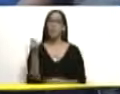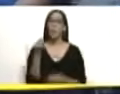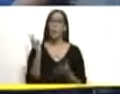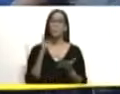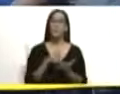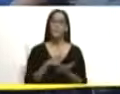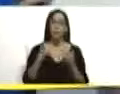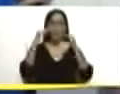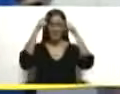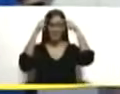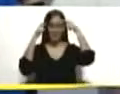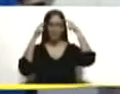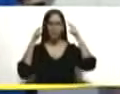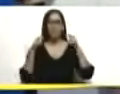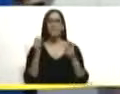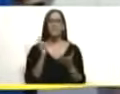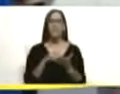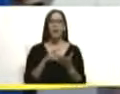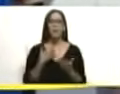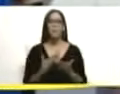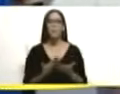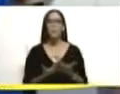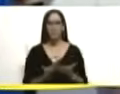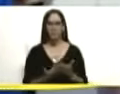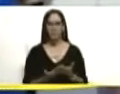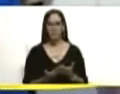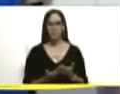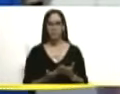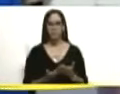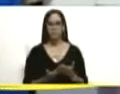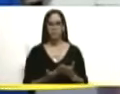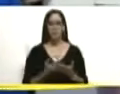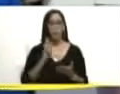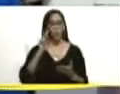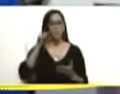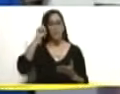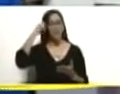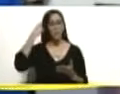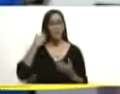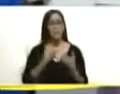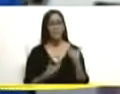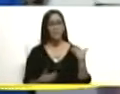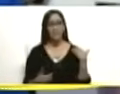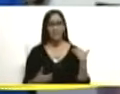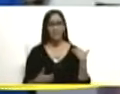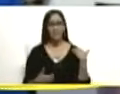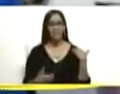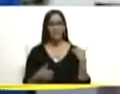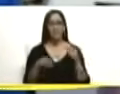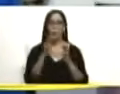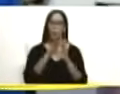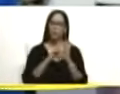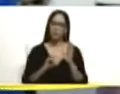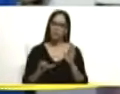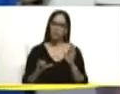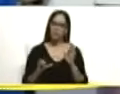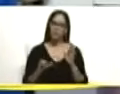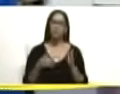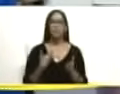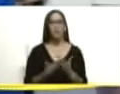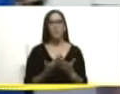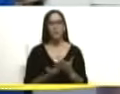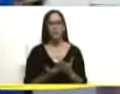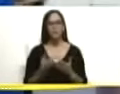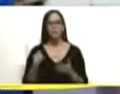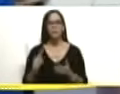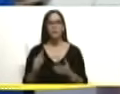Chávez? El comandante Chávez llega con una propuesta, ¿usted la recuerda, presidente? Constituyente. Fue la propuesta